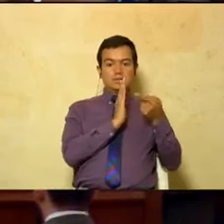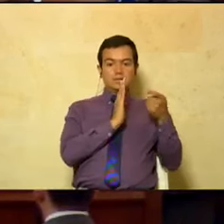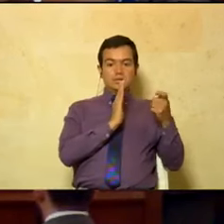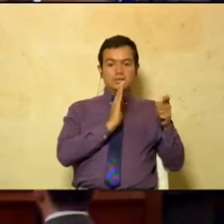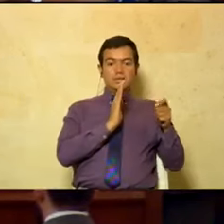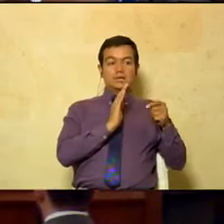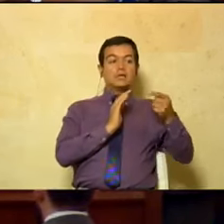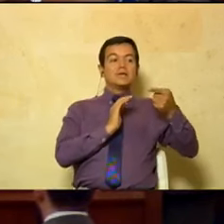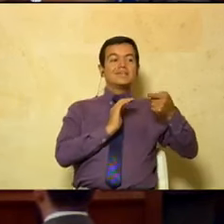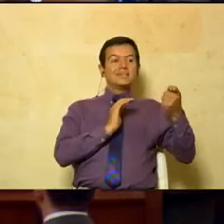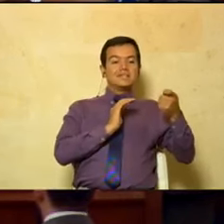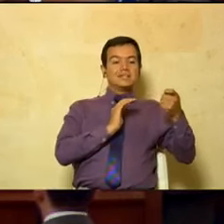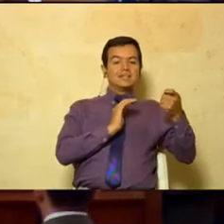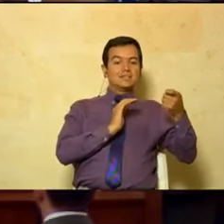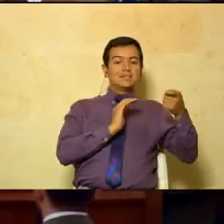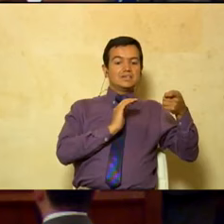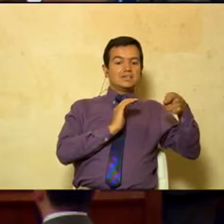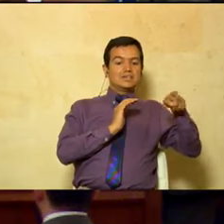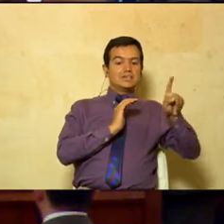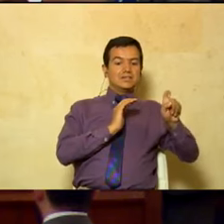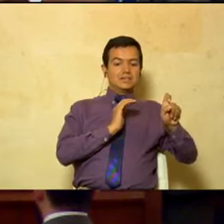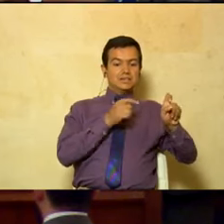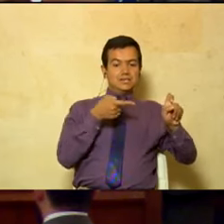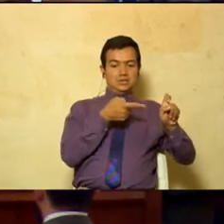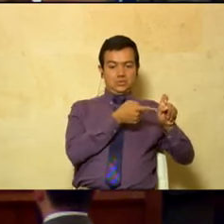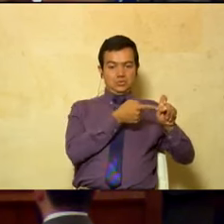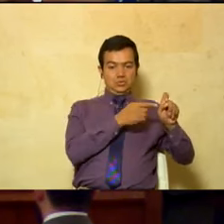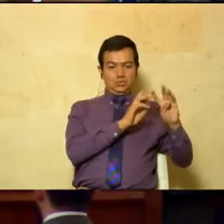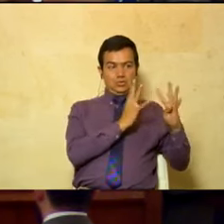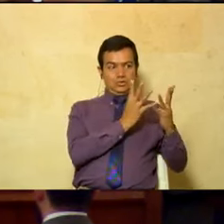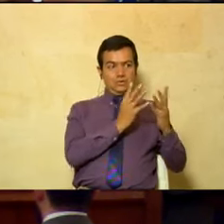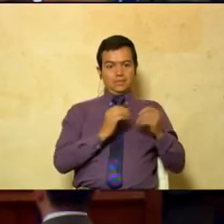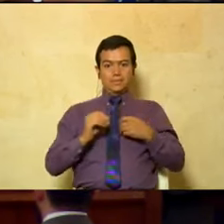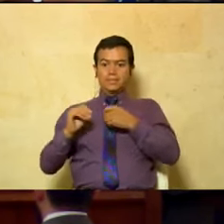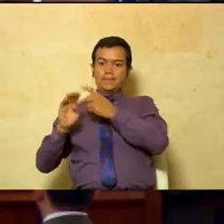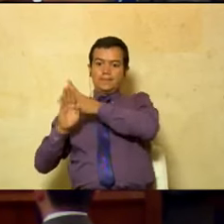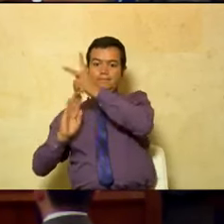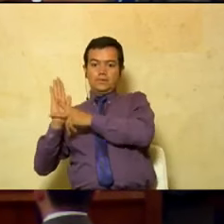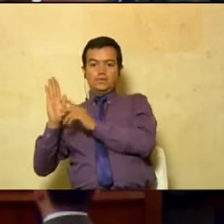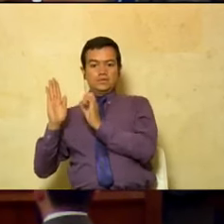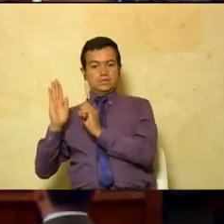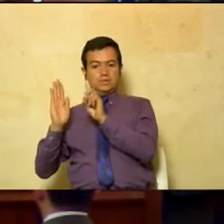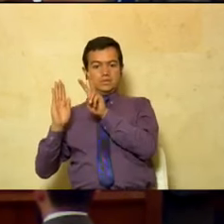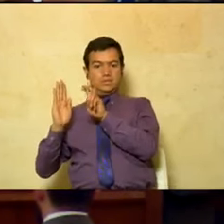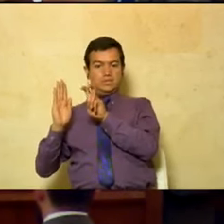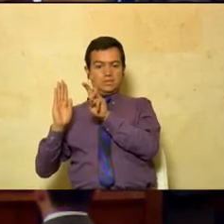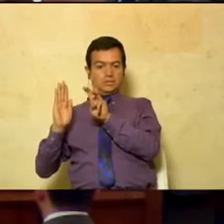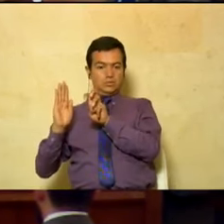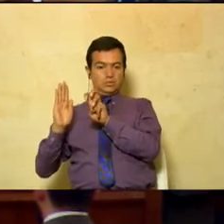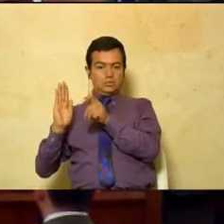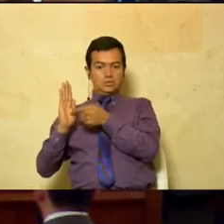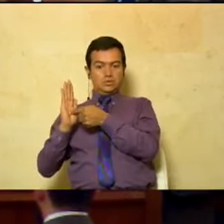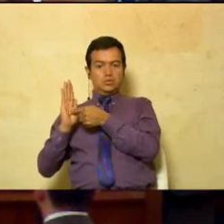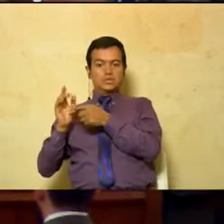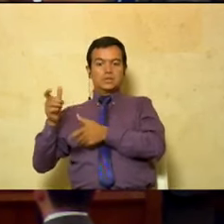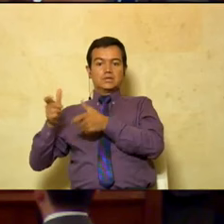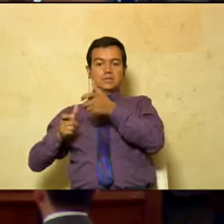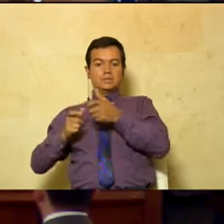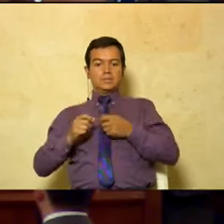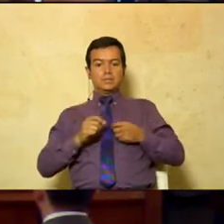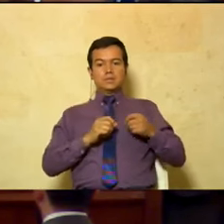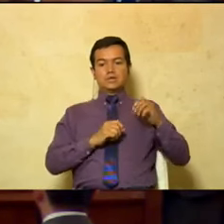senado proyecto de ley número 0787 cámara 27